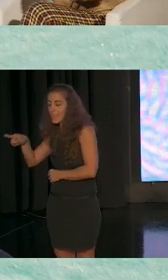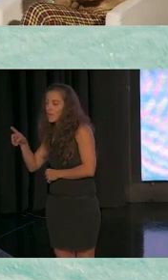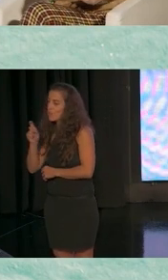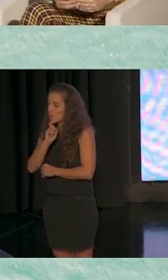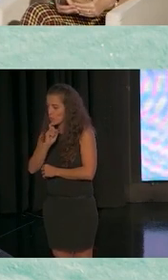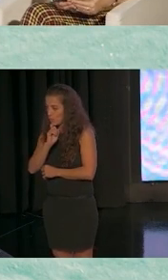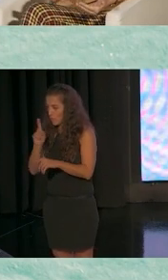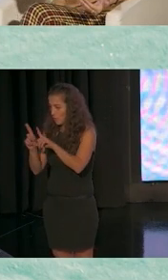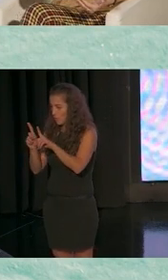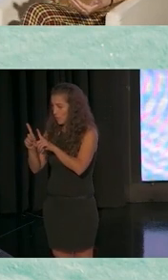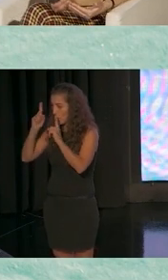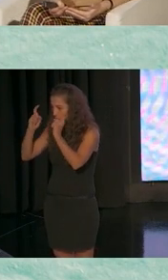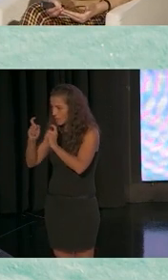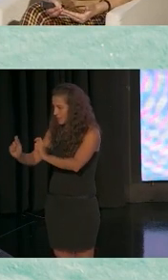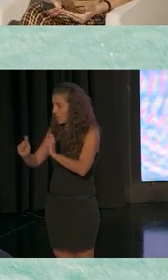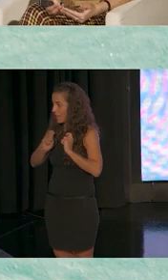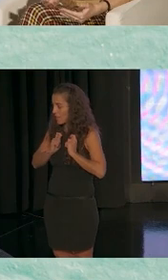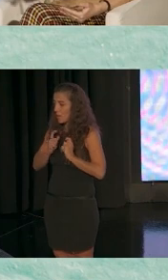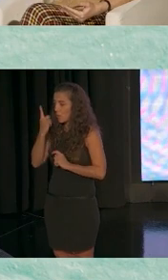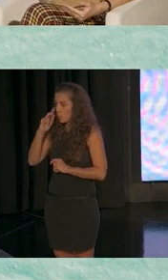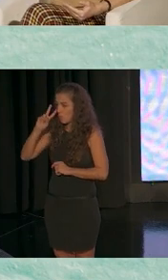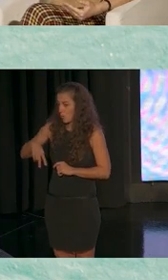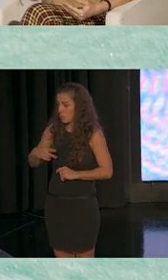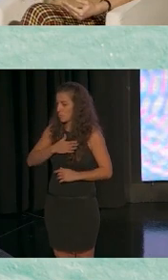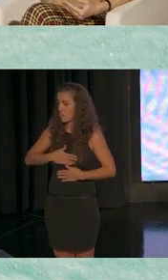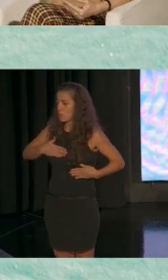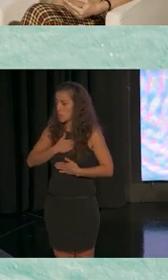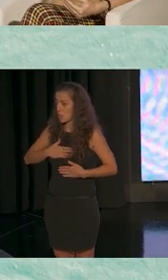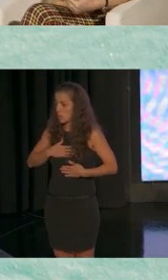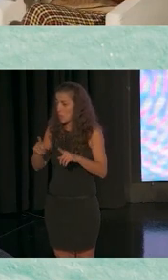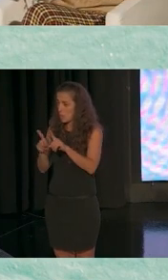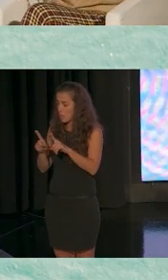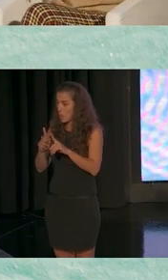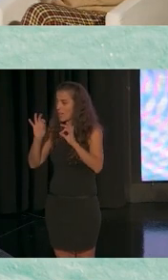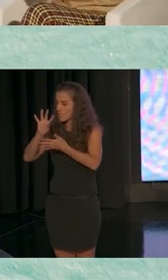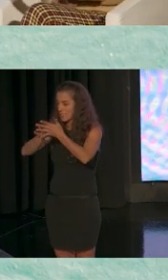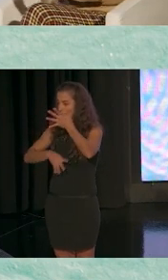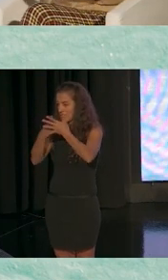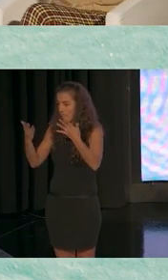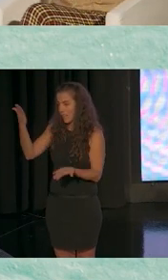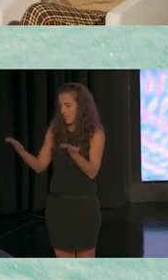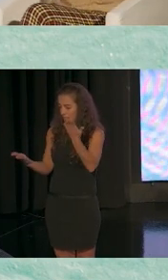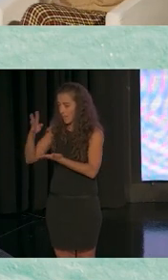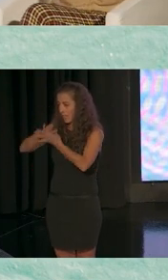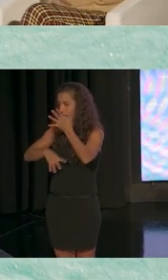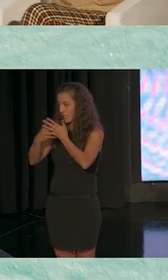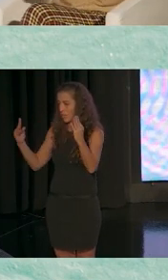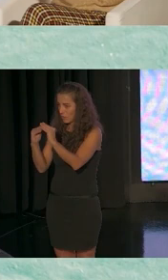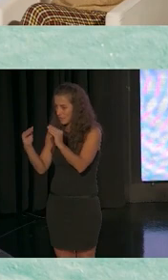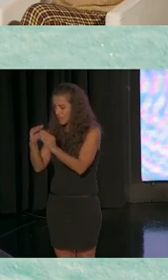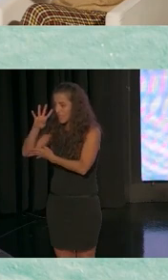dotarnos de algo que reconocemos que es muy cómodo no como tablas de equivalencias tablas de correspondencias tablas de